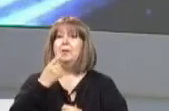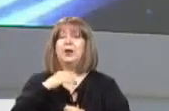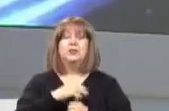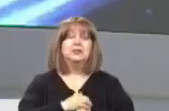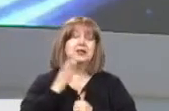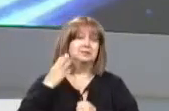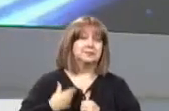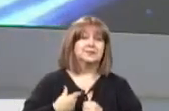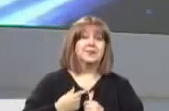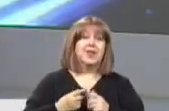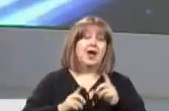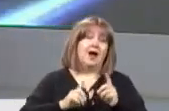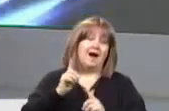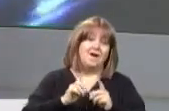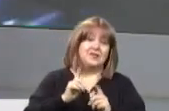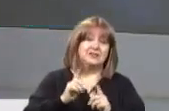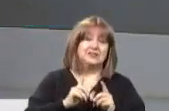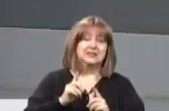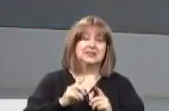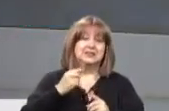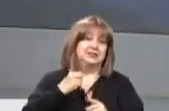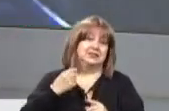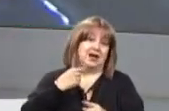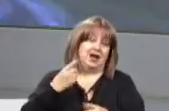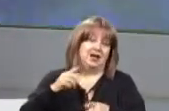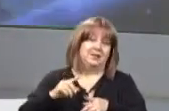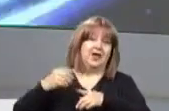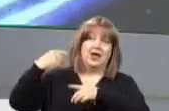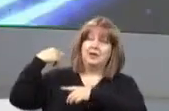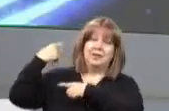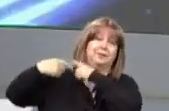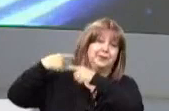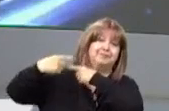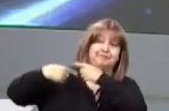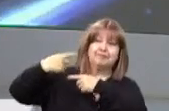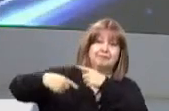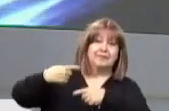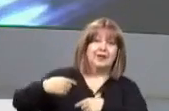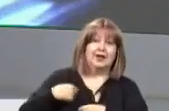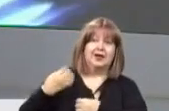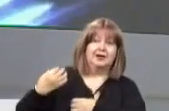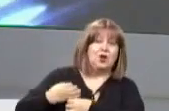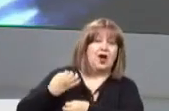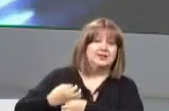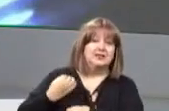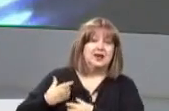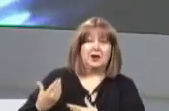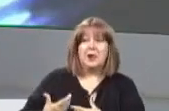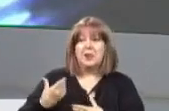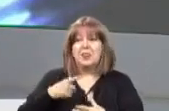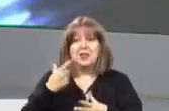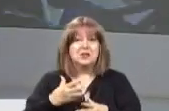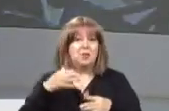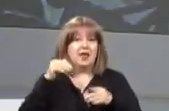desterrar estos mitos que venimos trayendo de generación en generación, que en este país no se puede hacer nada, que no puedes invertir, que no puedes hacer nada. O sea, solamente